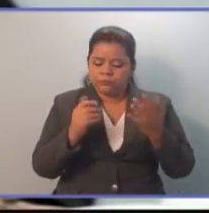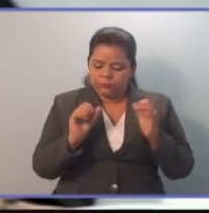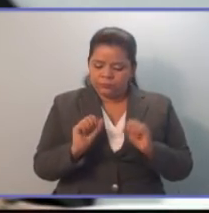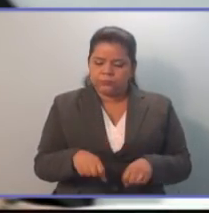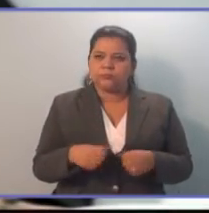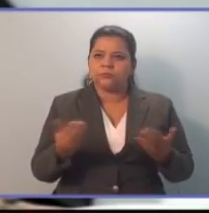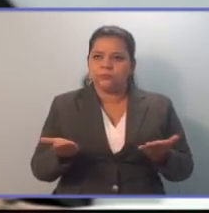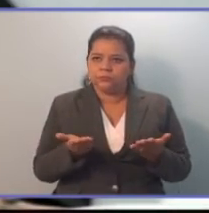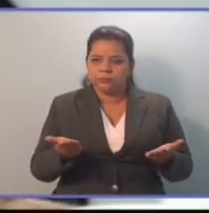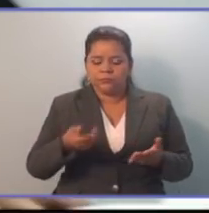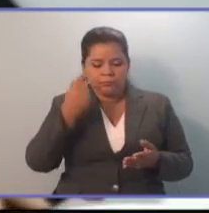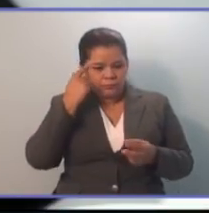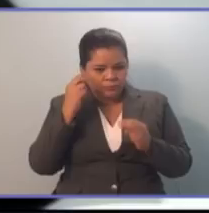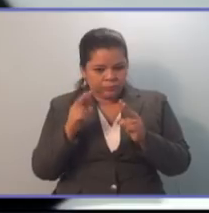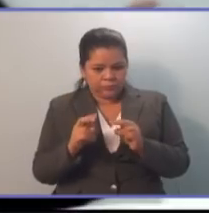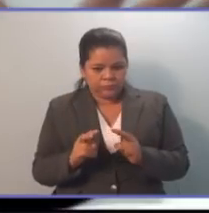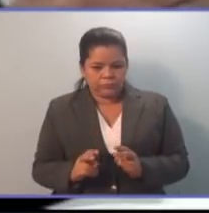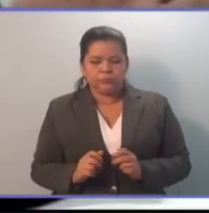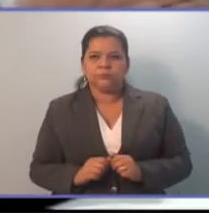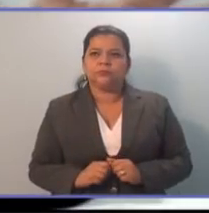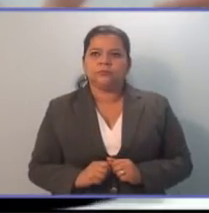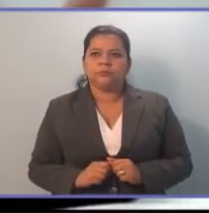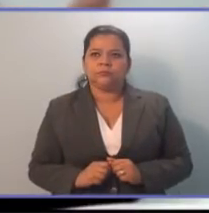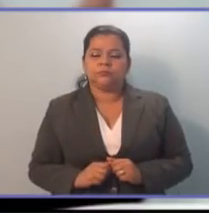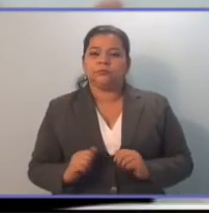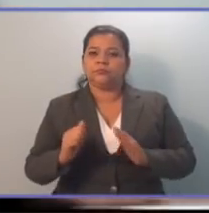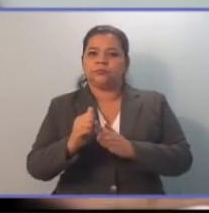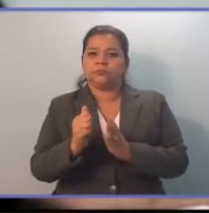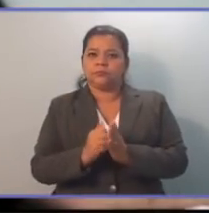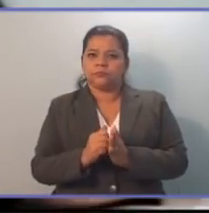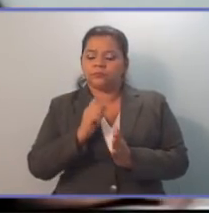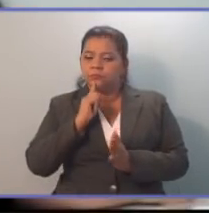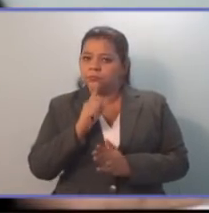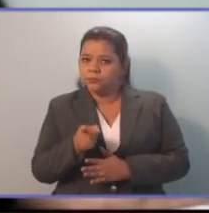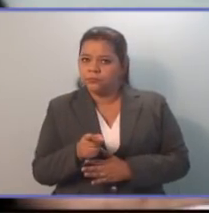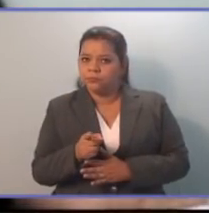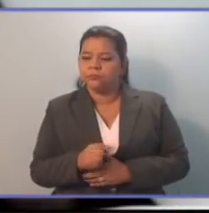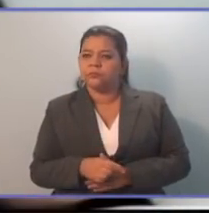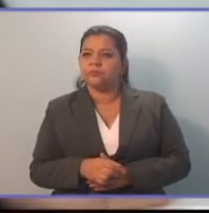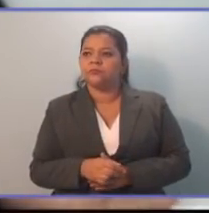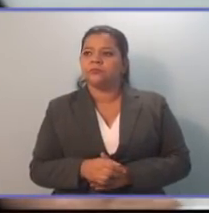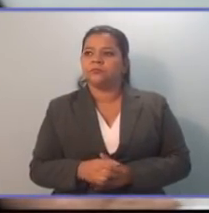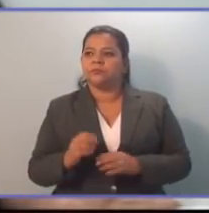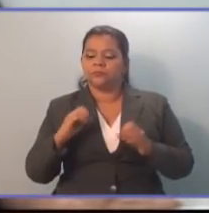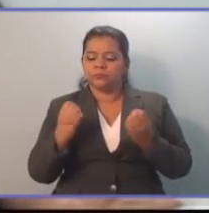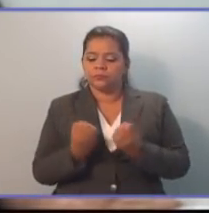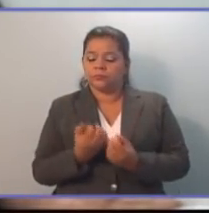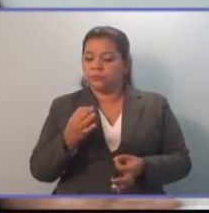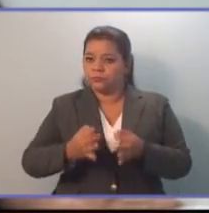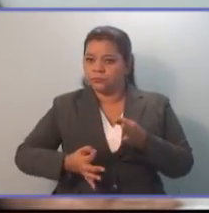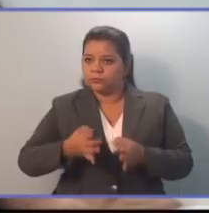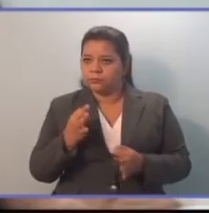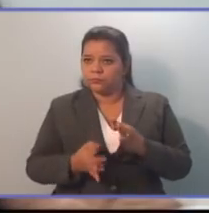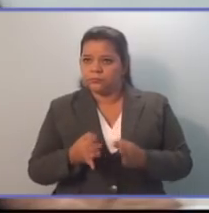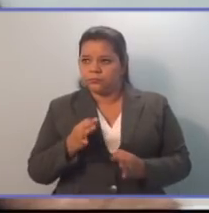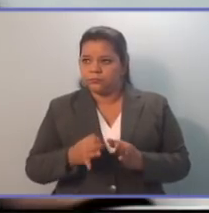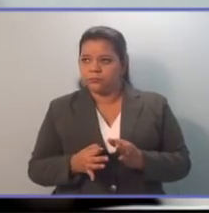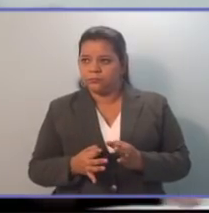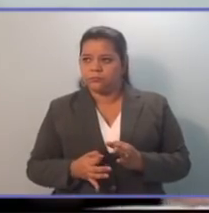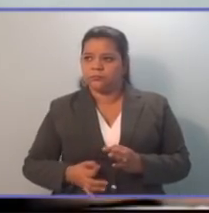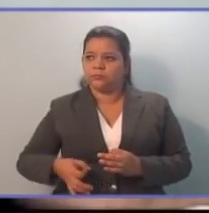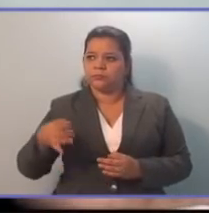este análisis. El artículo habla de que el órgano judicial va a tener